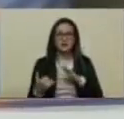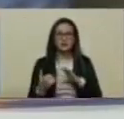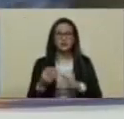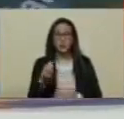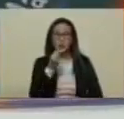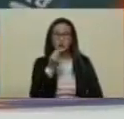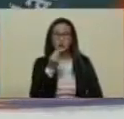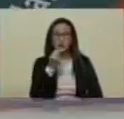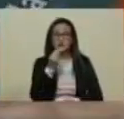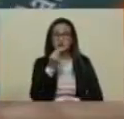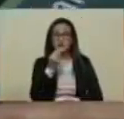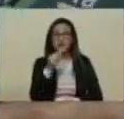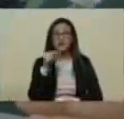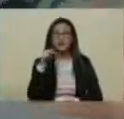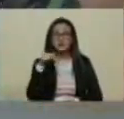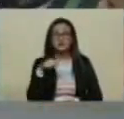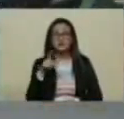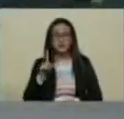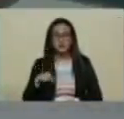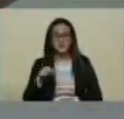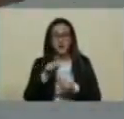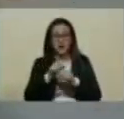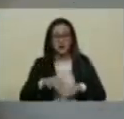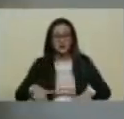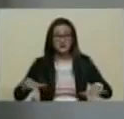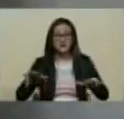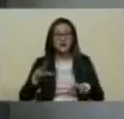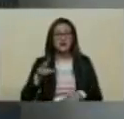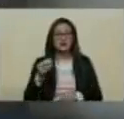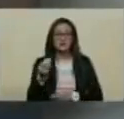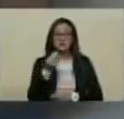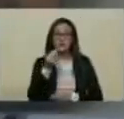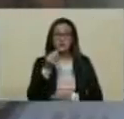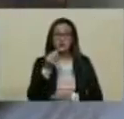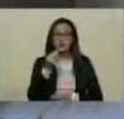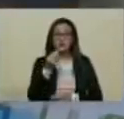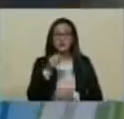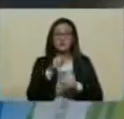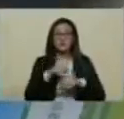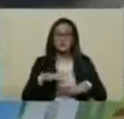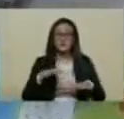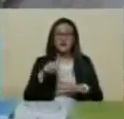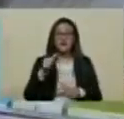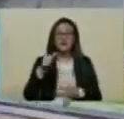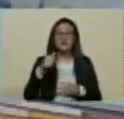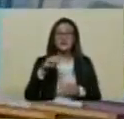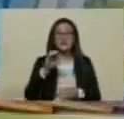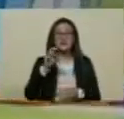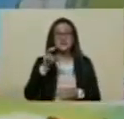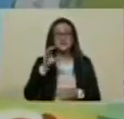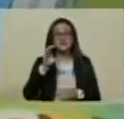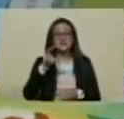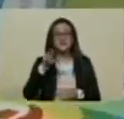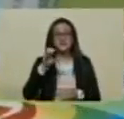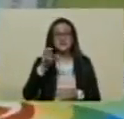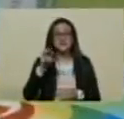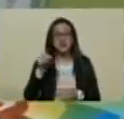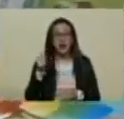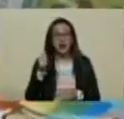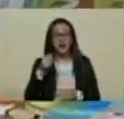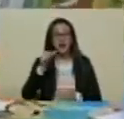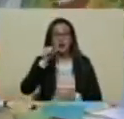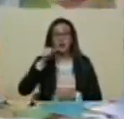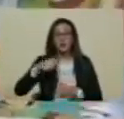de Nutrición, que desde acá está lanzando la Nutrichicha para el año escolar. En fin, con mucha alegría, presidente, aquí